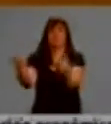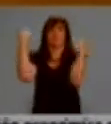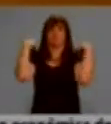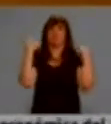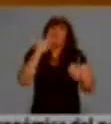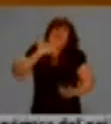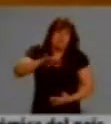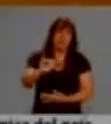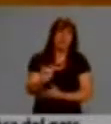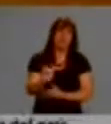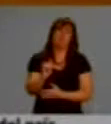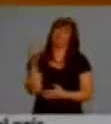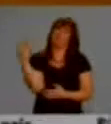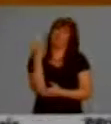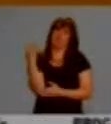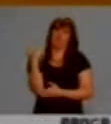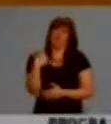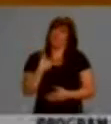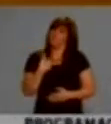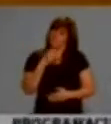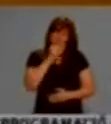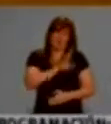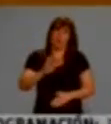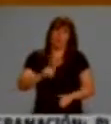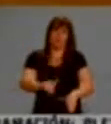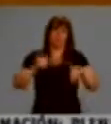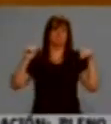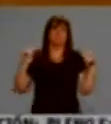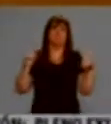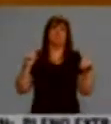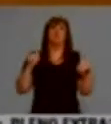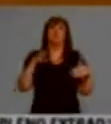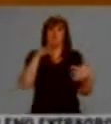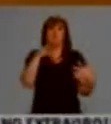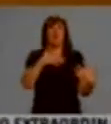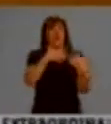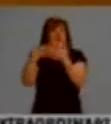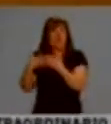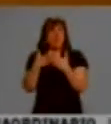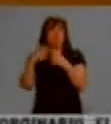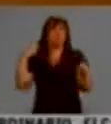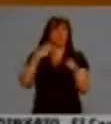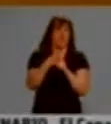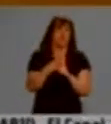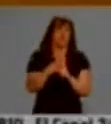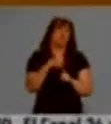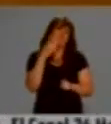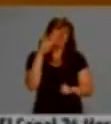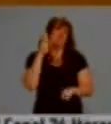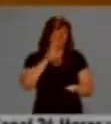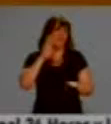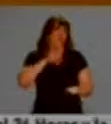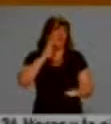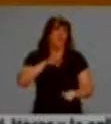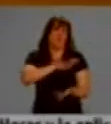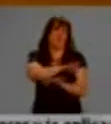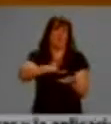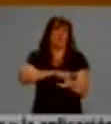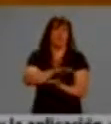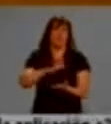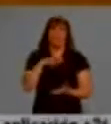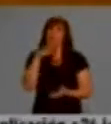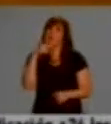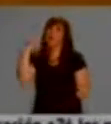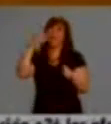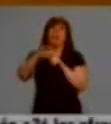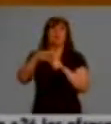si lo tuviera, debería habérselo impedido. La lucha contra la corrupción debe servir para fortalecer las instituciones y no